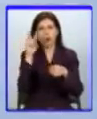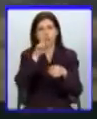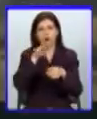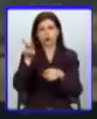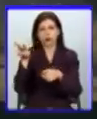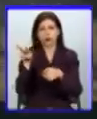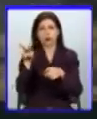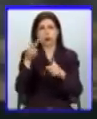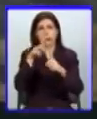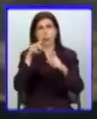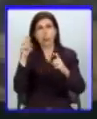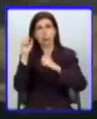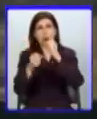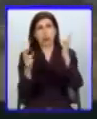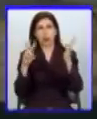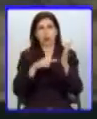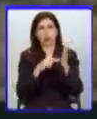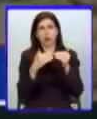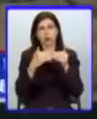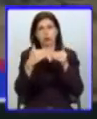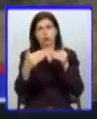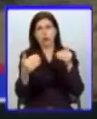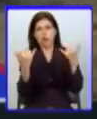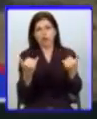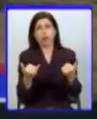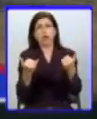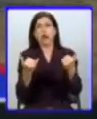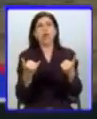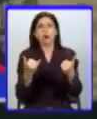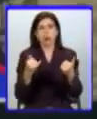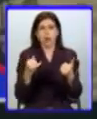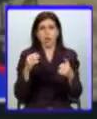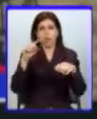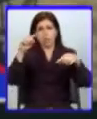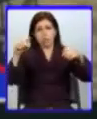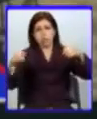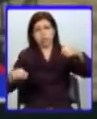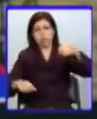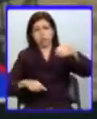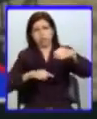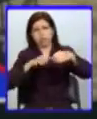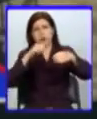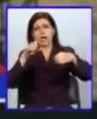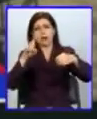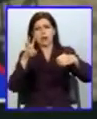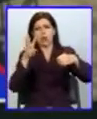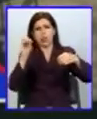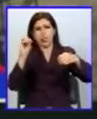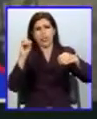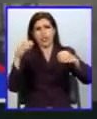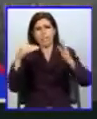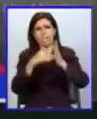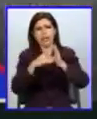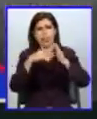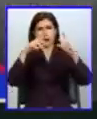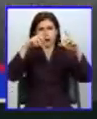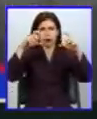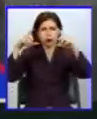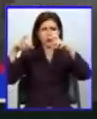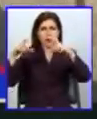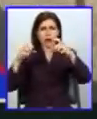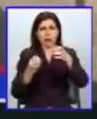desde el año 2000 a la fecha el satélite de la nasa tomó 140 mil imágenes de volcanes